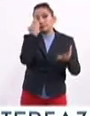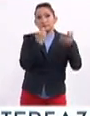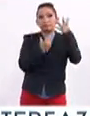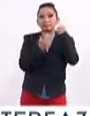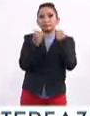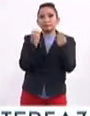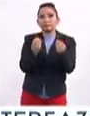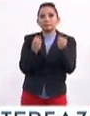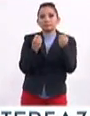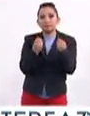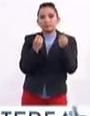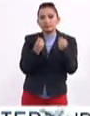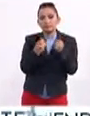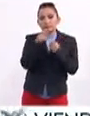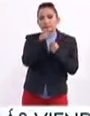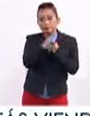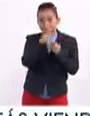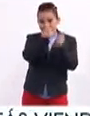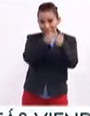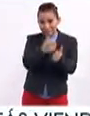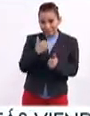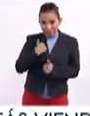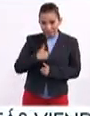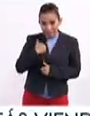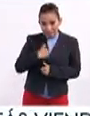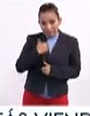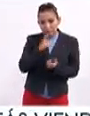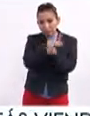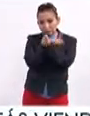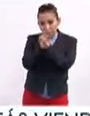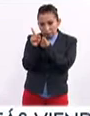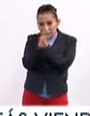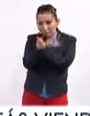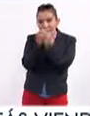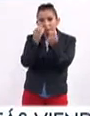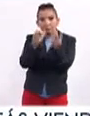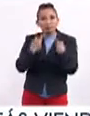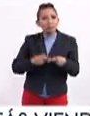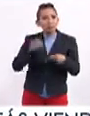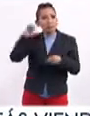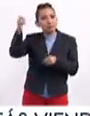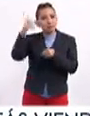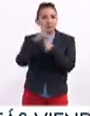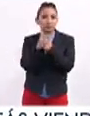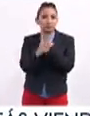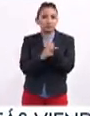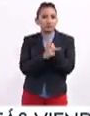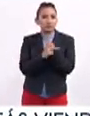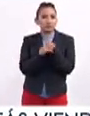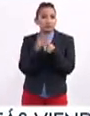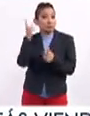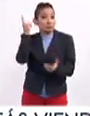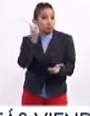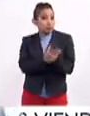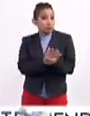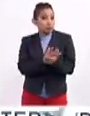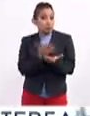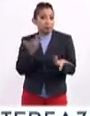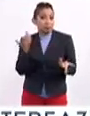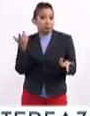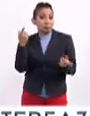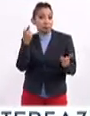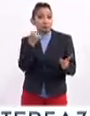porque pues en la estancia en Canadá convives con muchas personas de otros países, no solamente pues